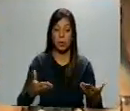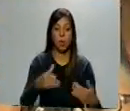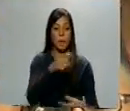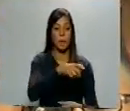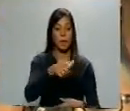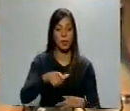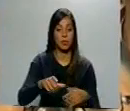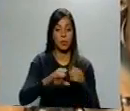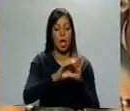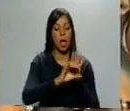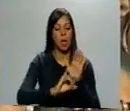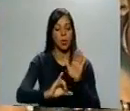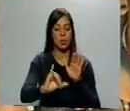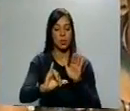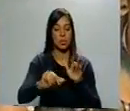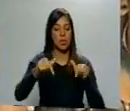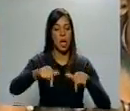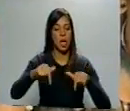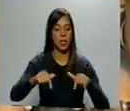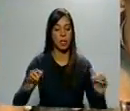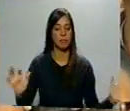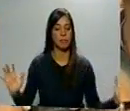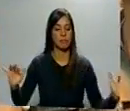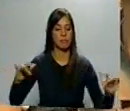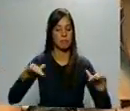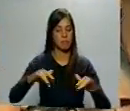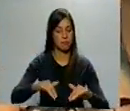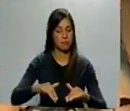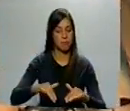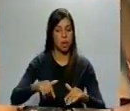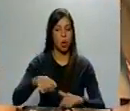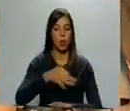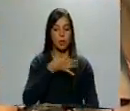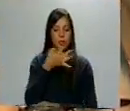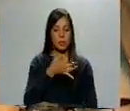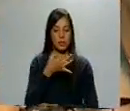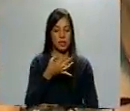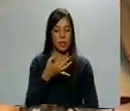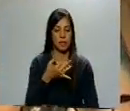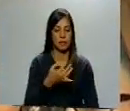constituyentista que nos encontramos en la tarde del día de hoy.